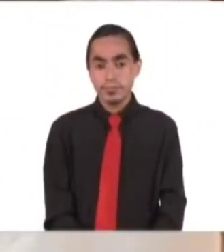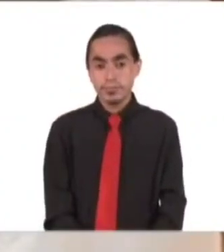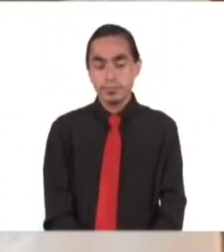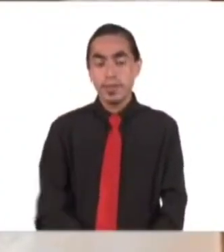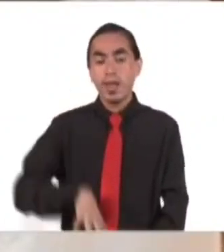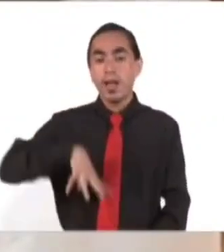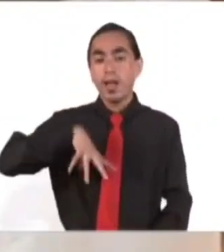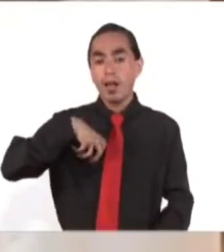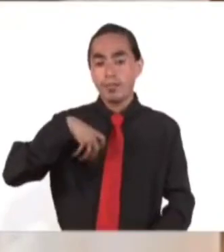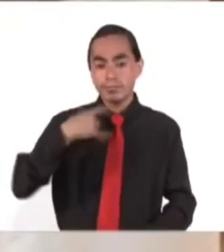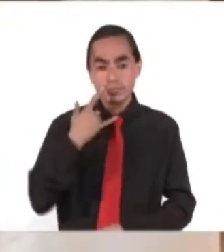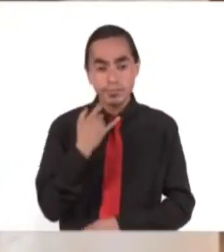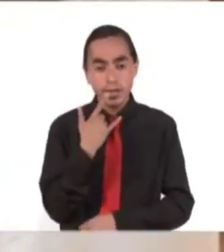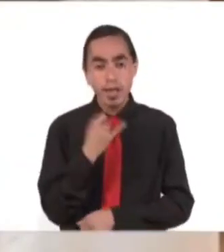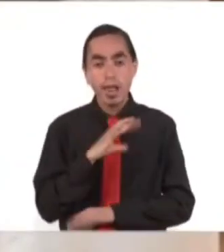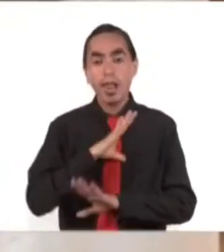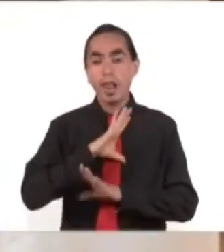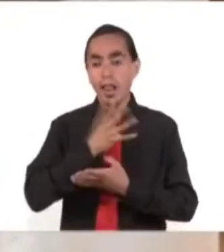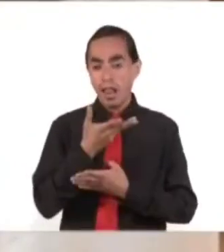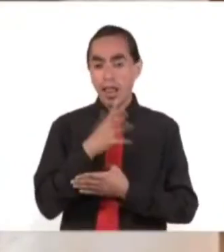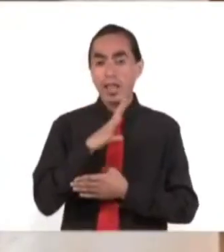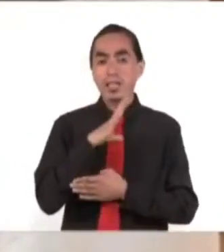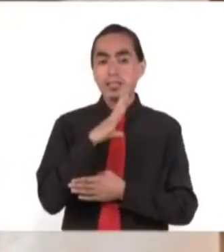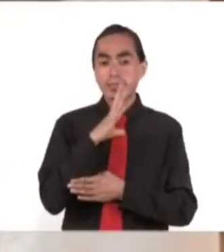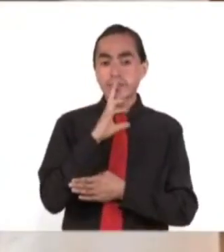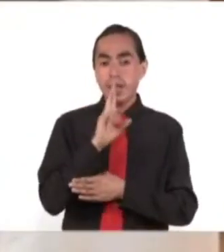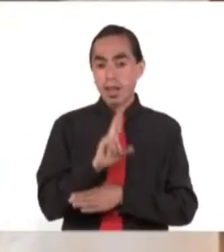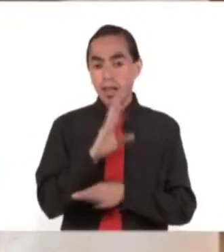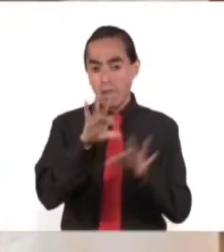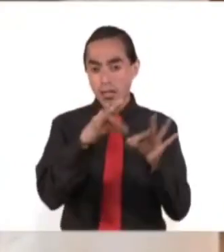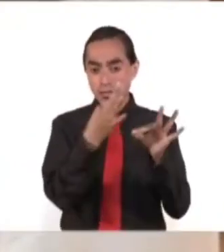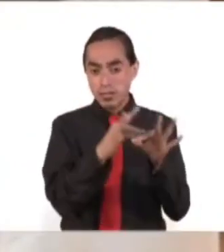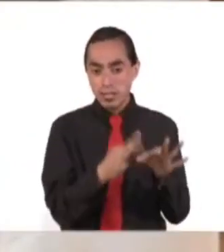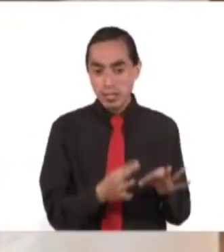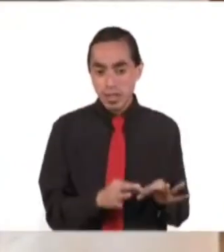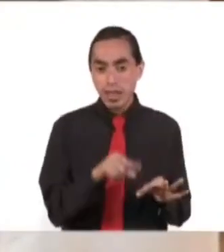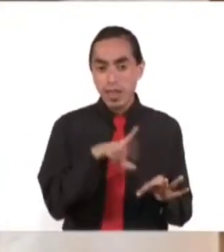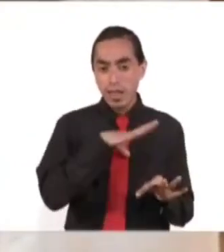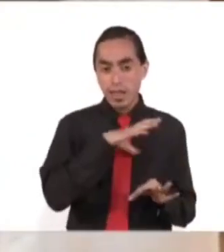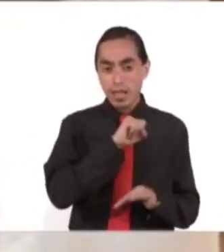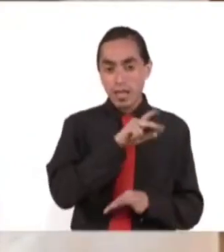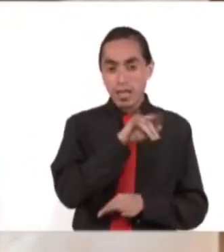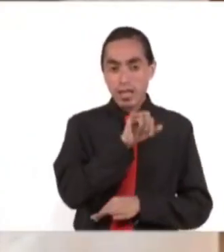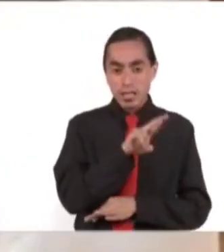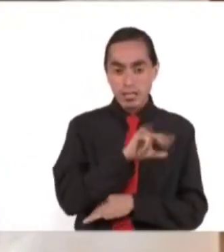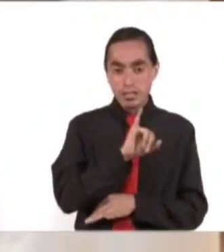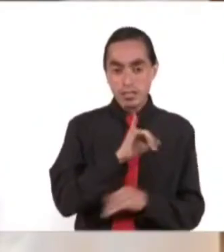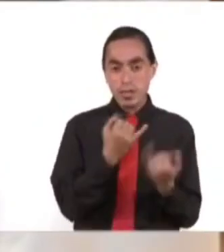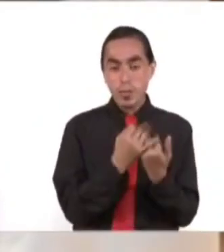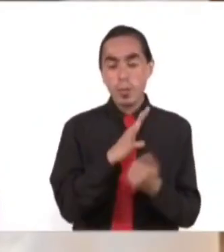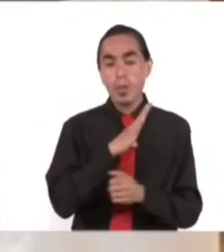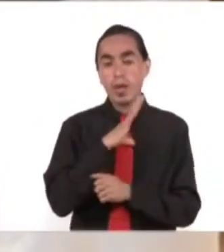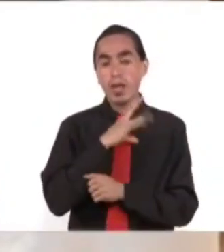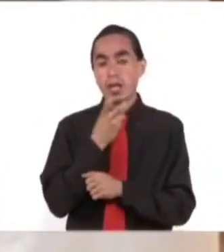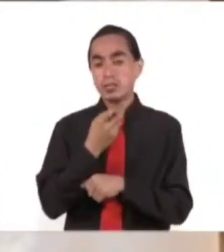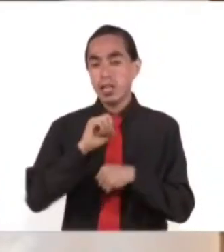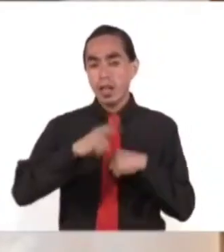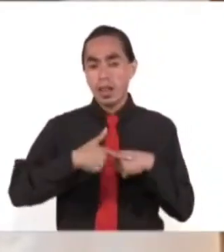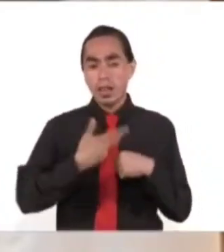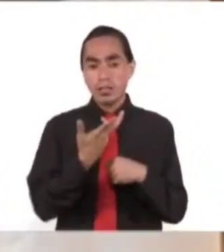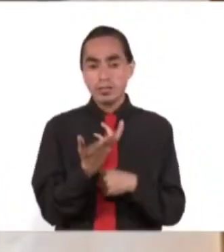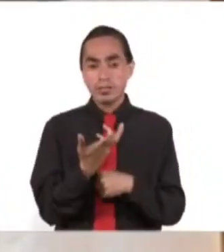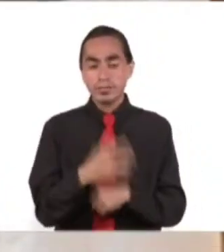la totalidad de las acciones que hemos desarrollado desde la SECTEI y no extraña en ese